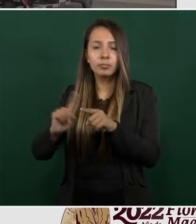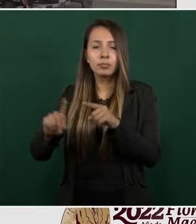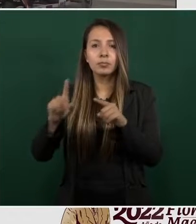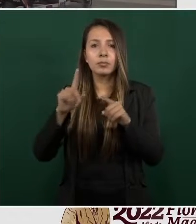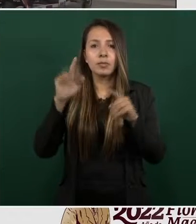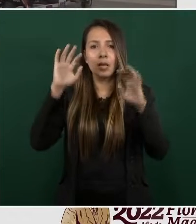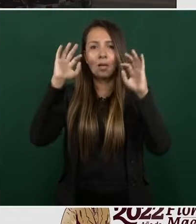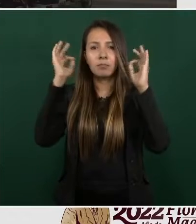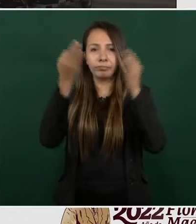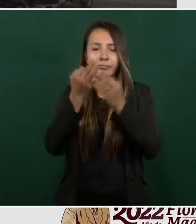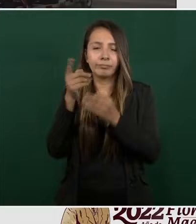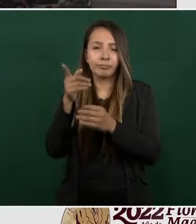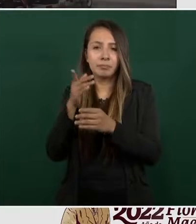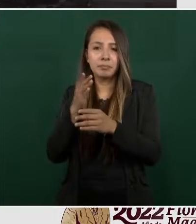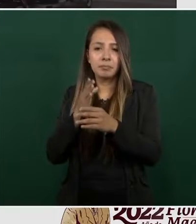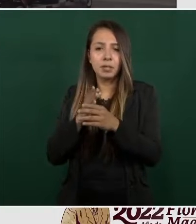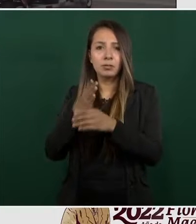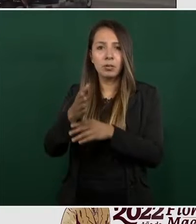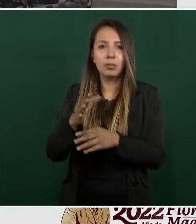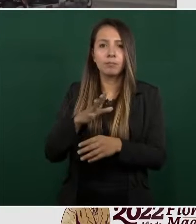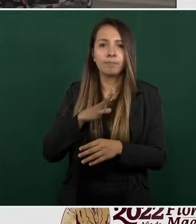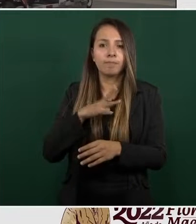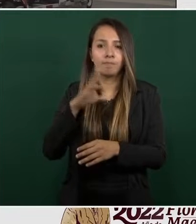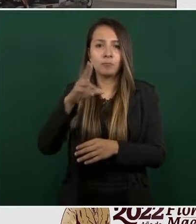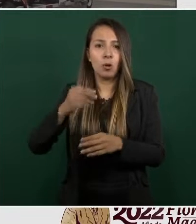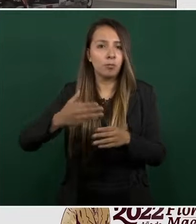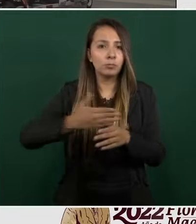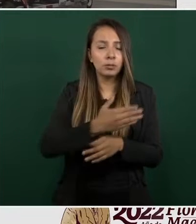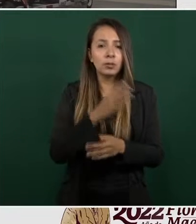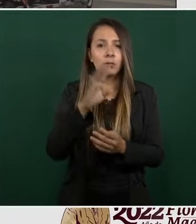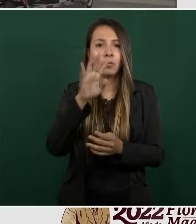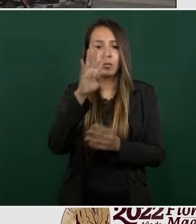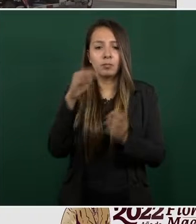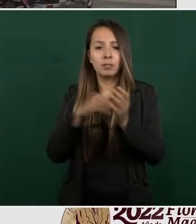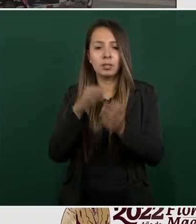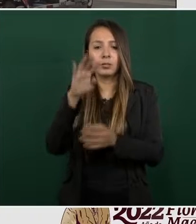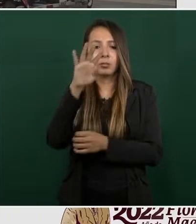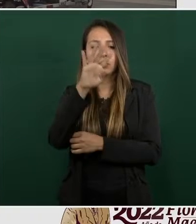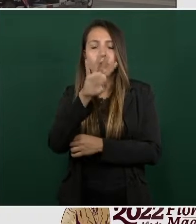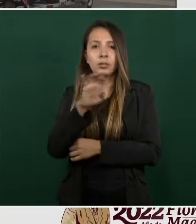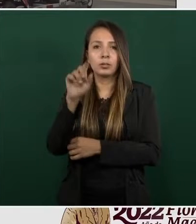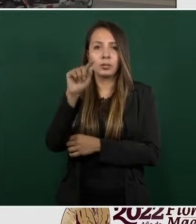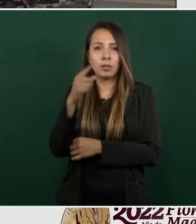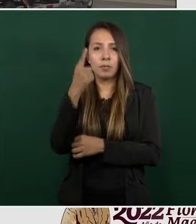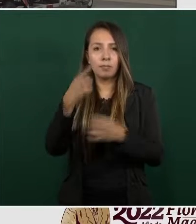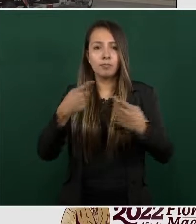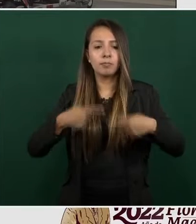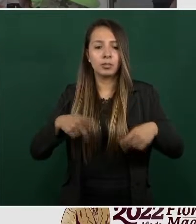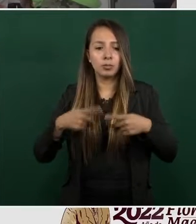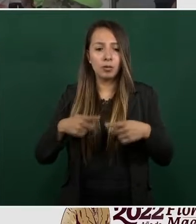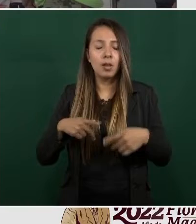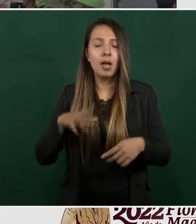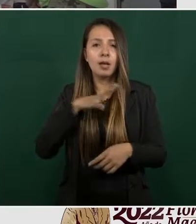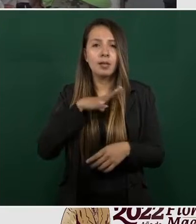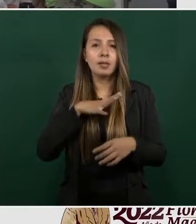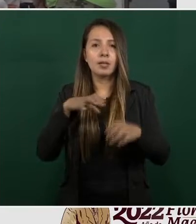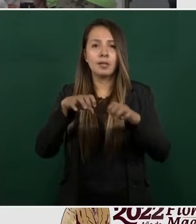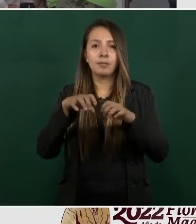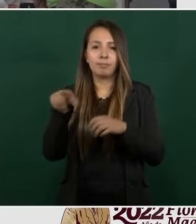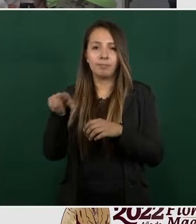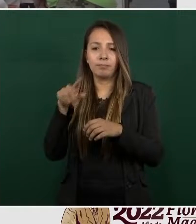hay los inadmitidos 4,471 personas. Acciones y revisión de equipo